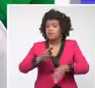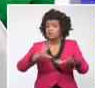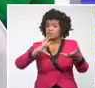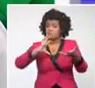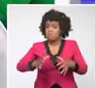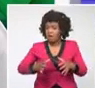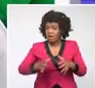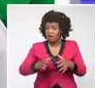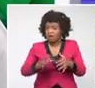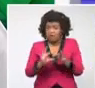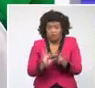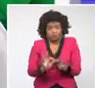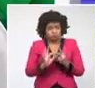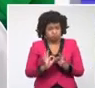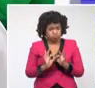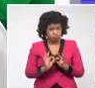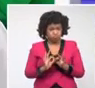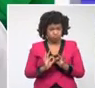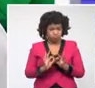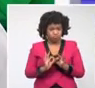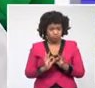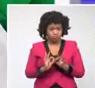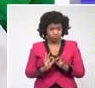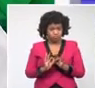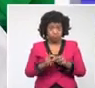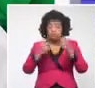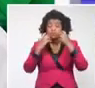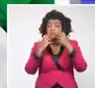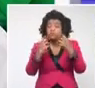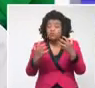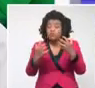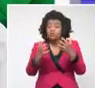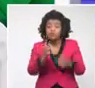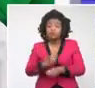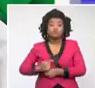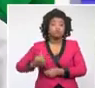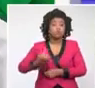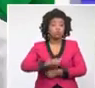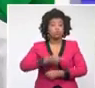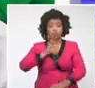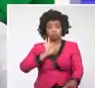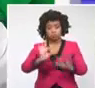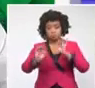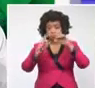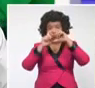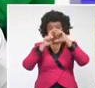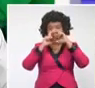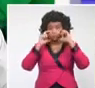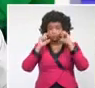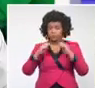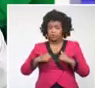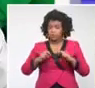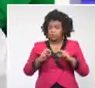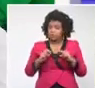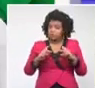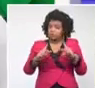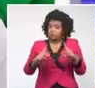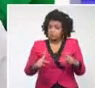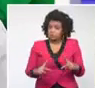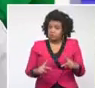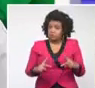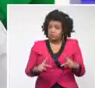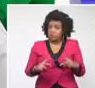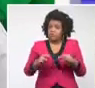en su evolución. Por lo tanto, a protegernos y retomo las palabras de nuestro